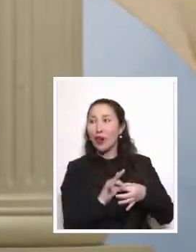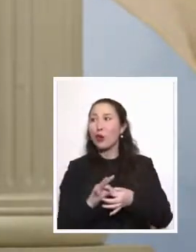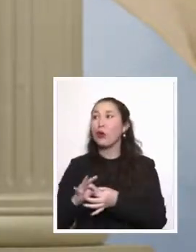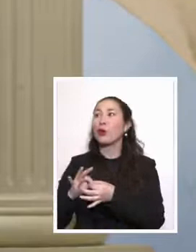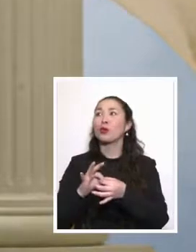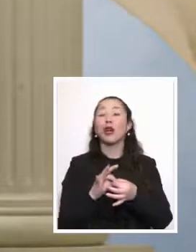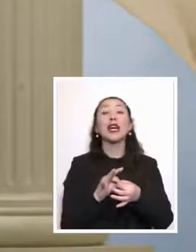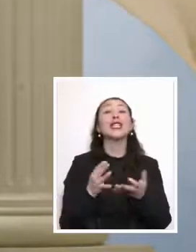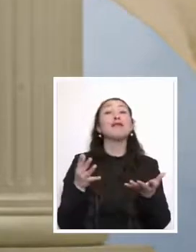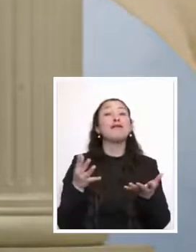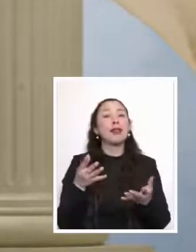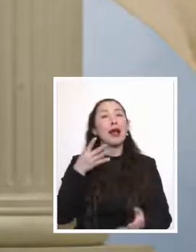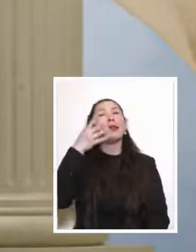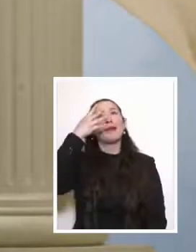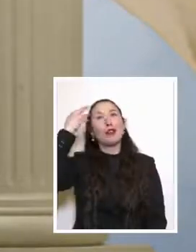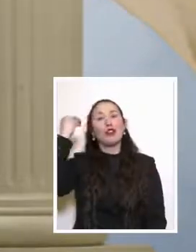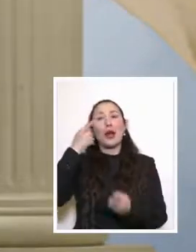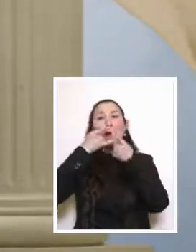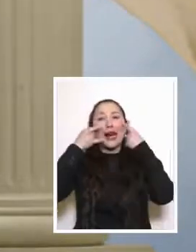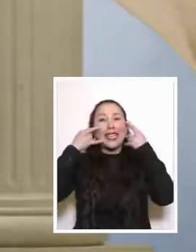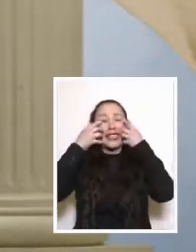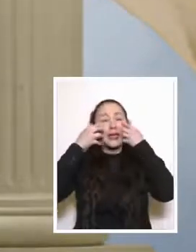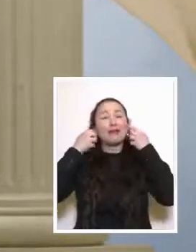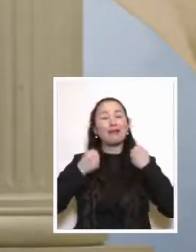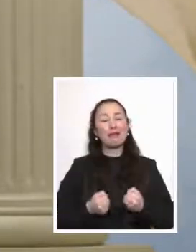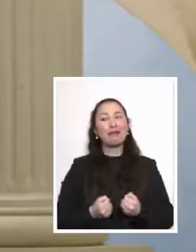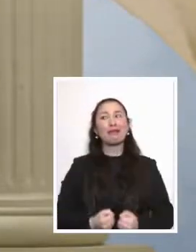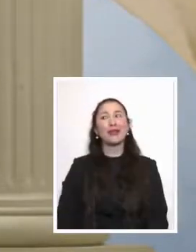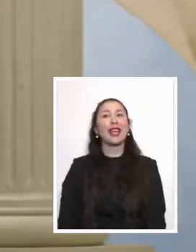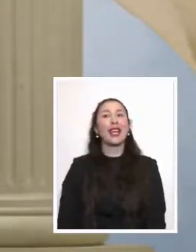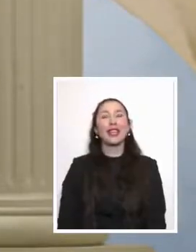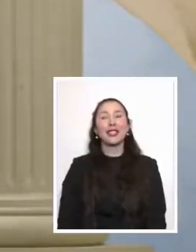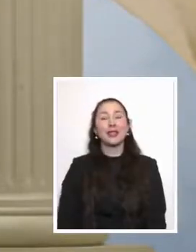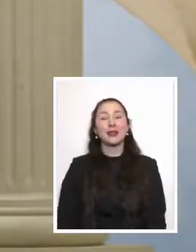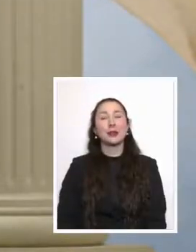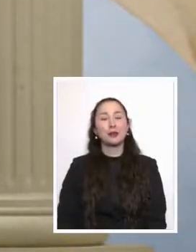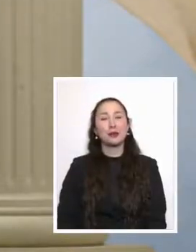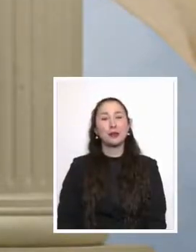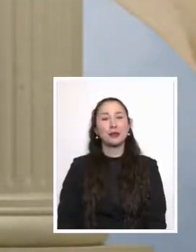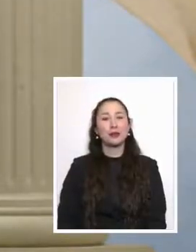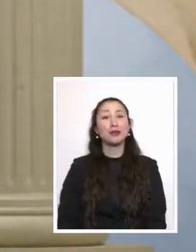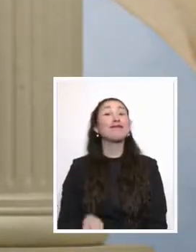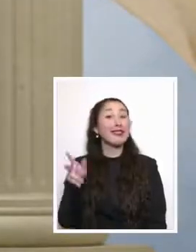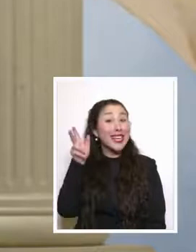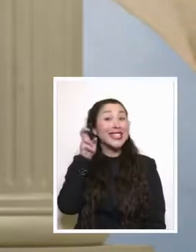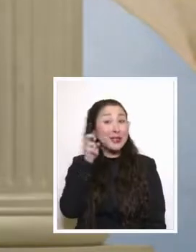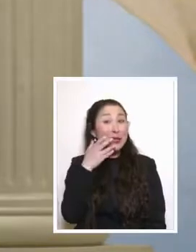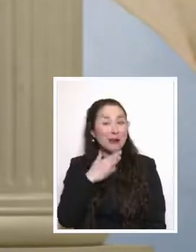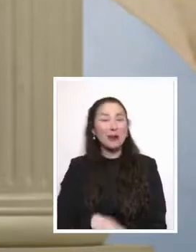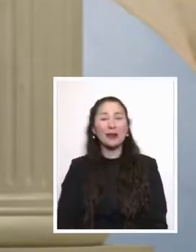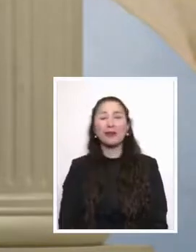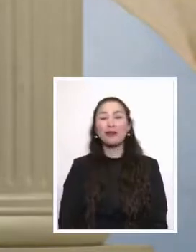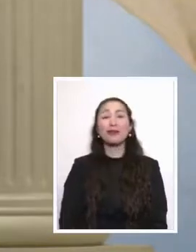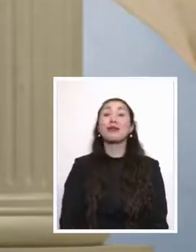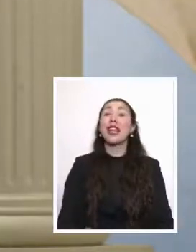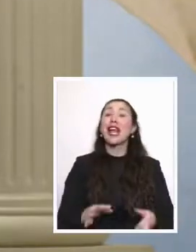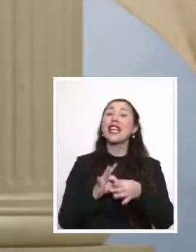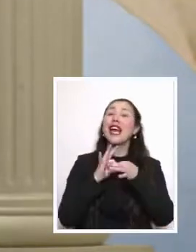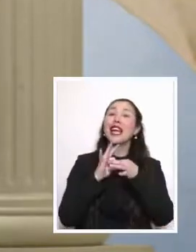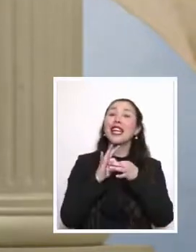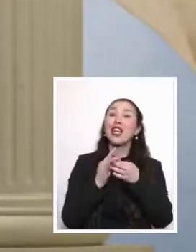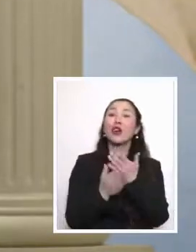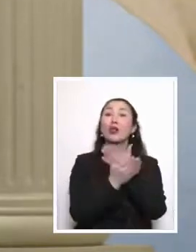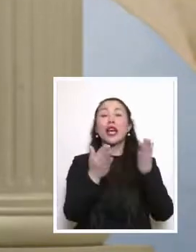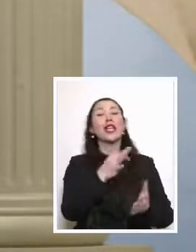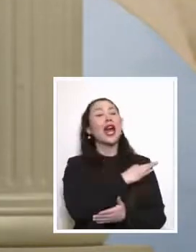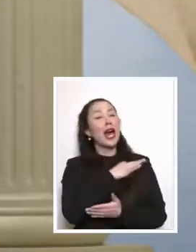la mascarilla, qué alegría. Mucho mejor. Bueno, agradezco a todos ustedes, como mencionaba, al